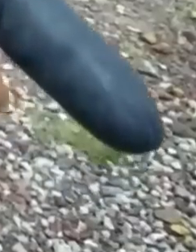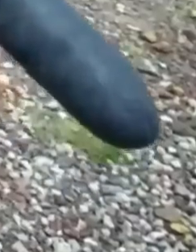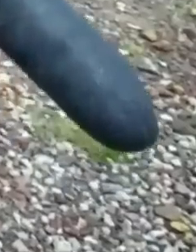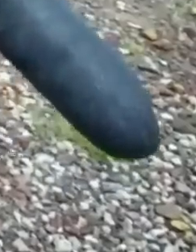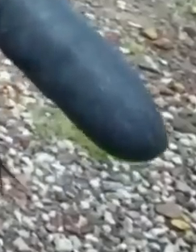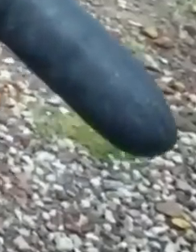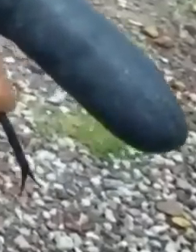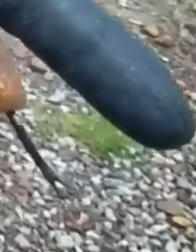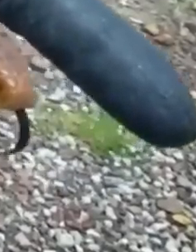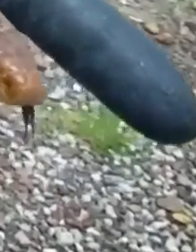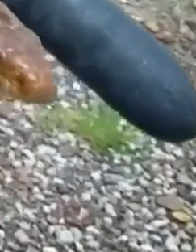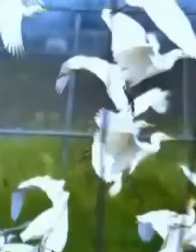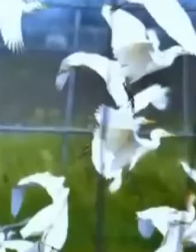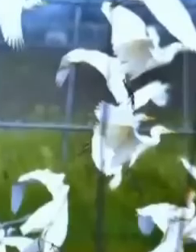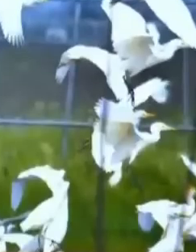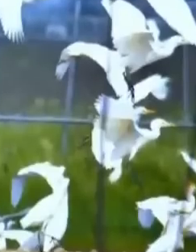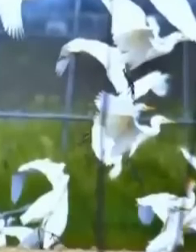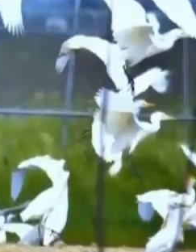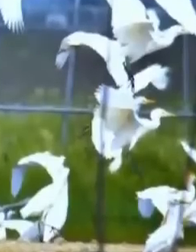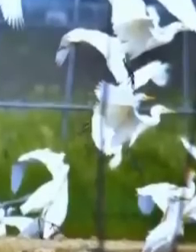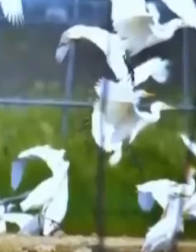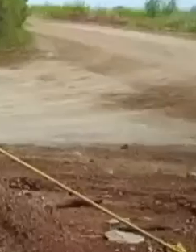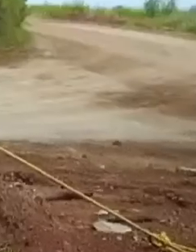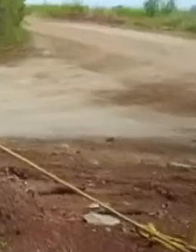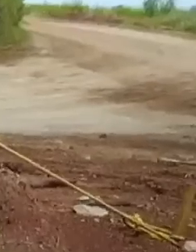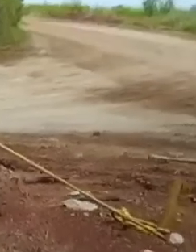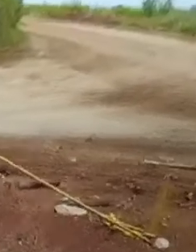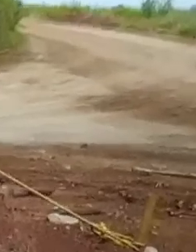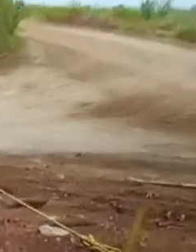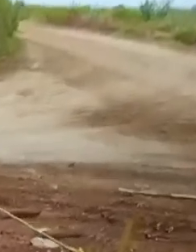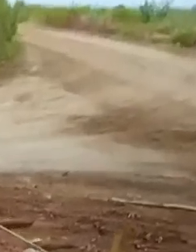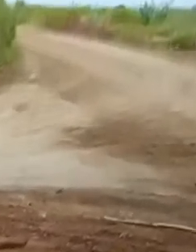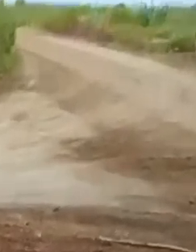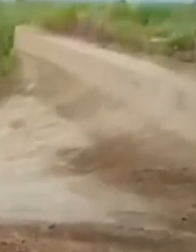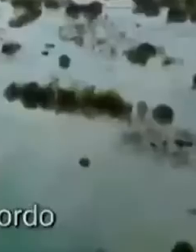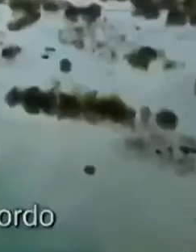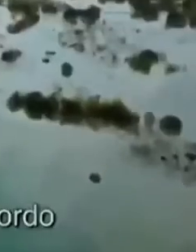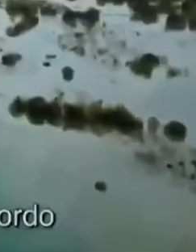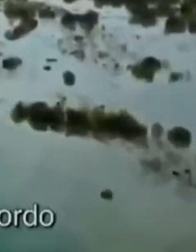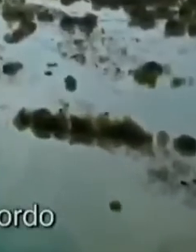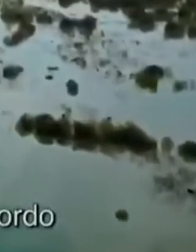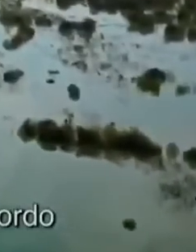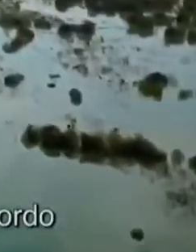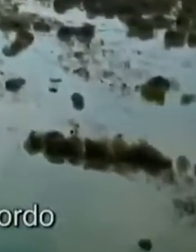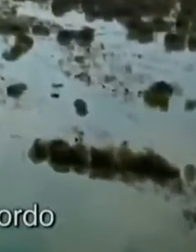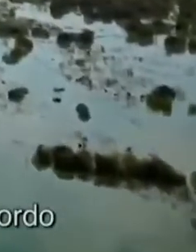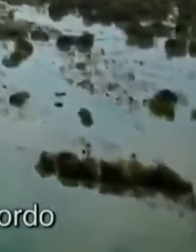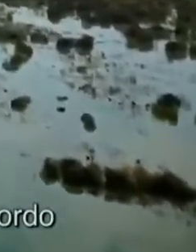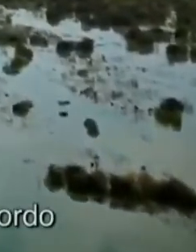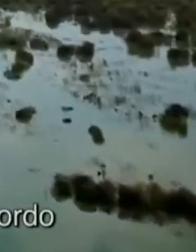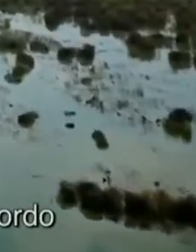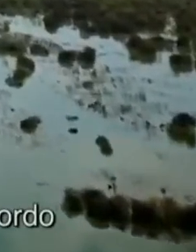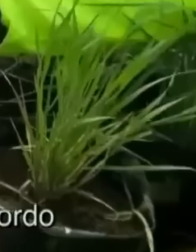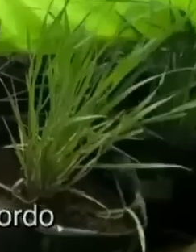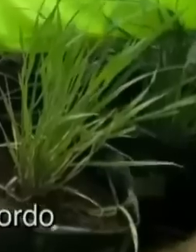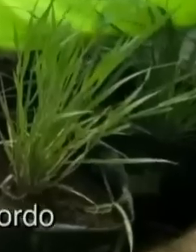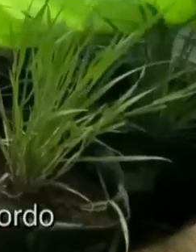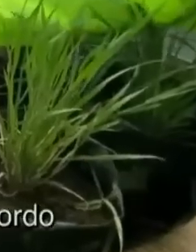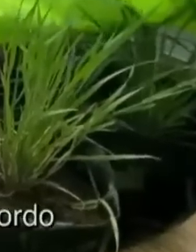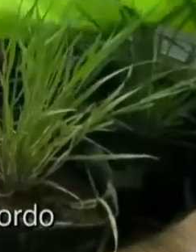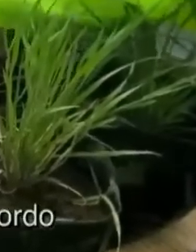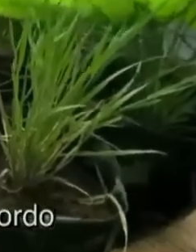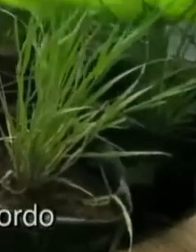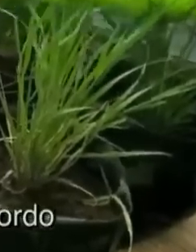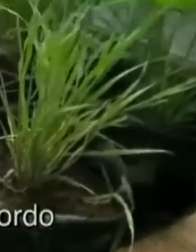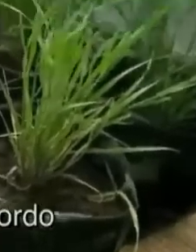de flora y fauna en la zona de obras, se realizó el trasplante de 133 árboles. Se definen los caminos que conectan con el bordo y las